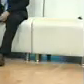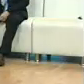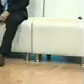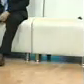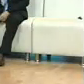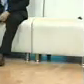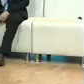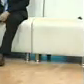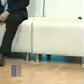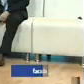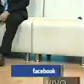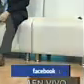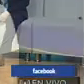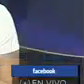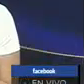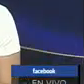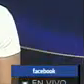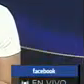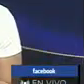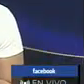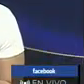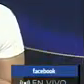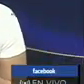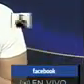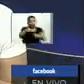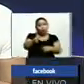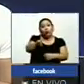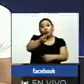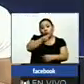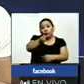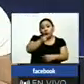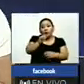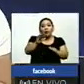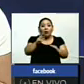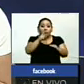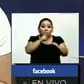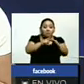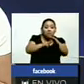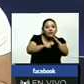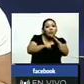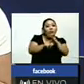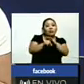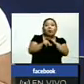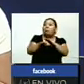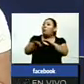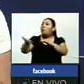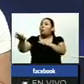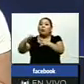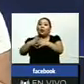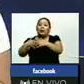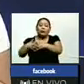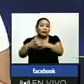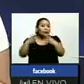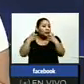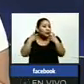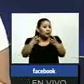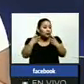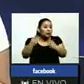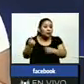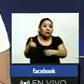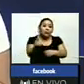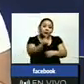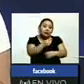Gracias por continuar con nosotros. Vamos con más noticias, contarles que la migración ilegal hacia los Estados Unidos de cientos de salvadoreños sigue